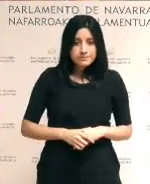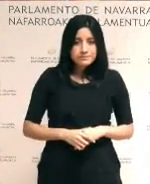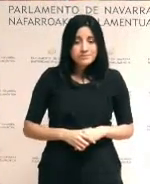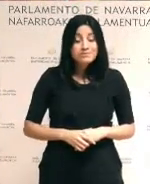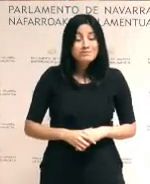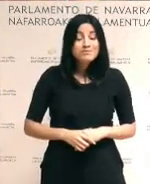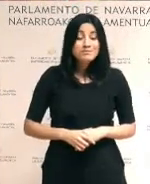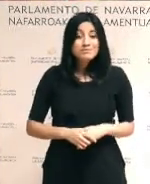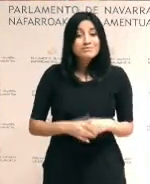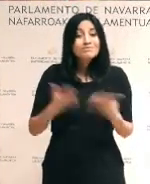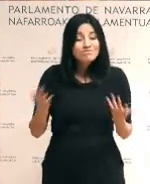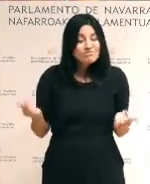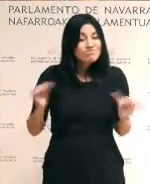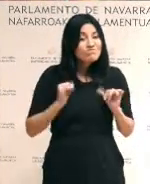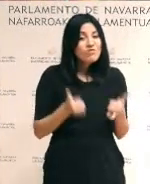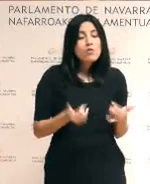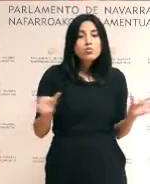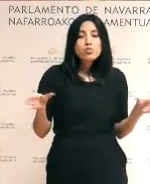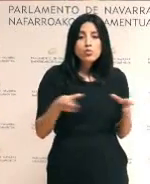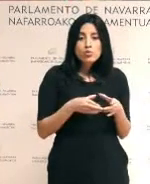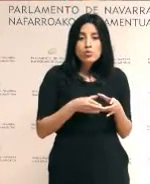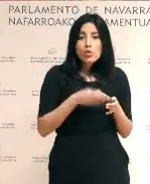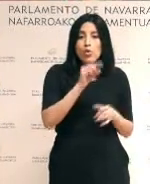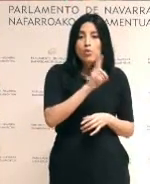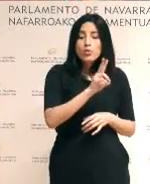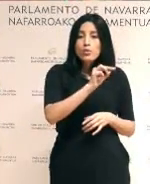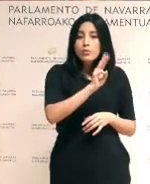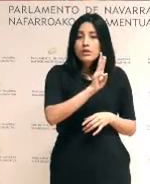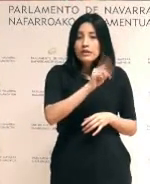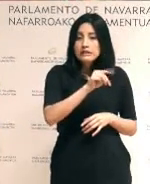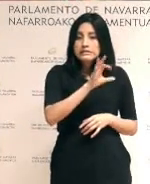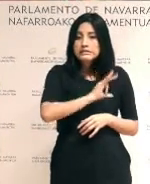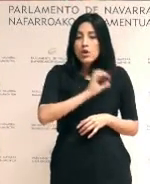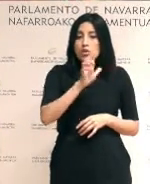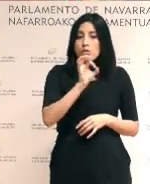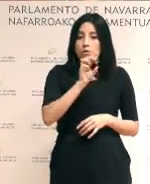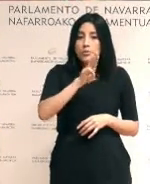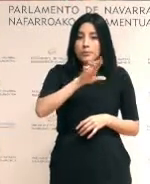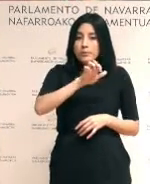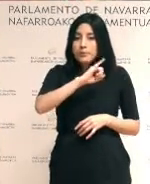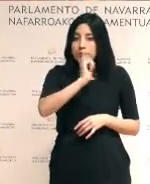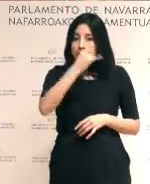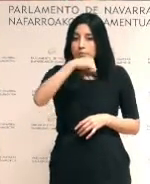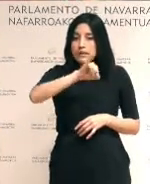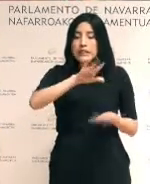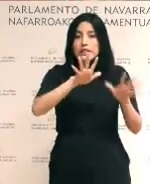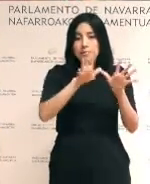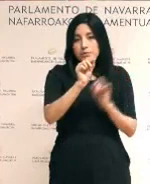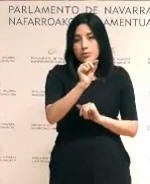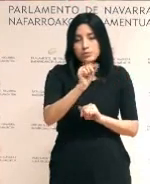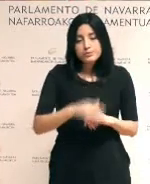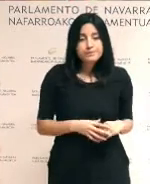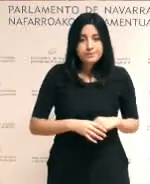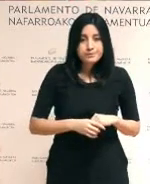Comenzamos, por tanto, con el Grupo Parlamentario Unión del Pueblo Navarro. Señora López, tiene la palabra. 10 minutos.